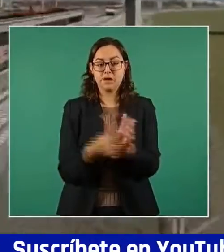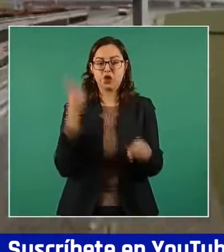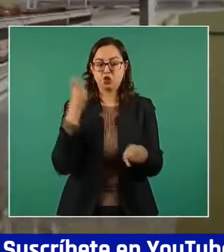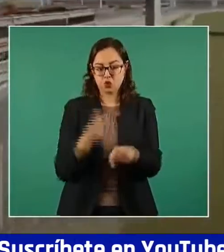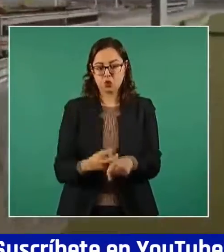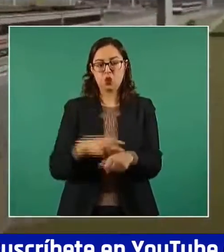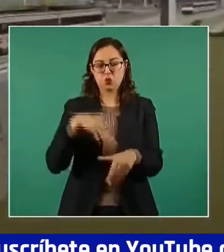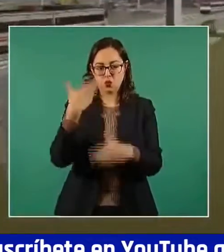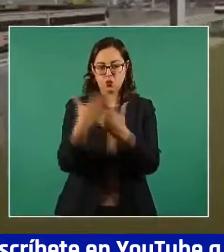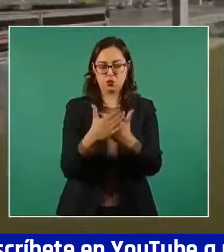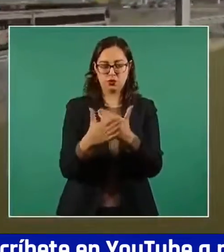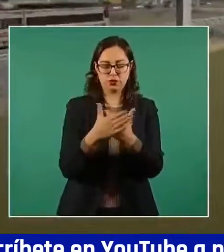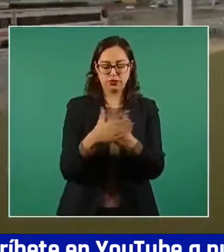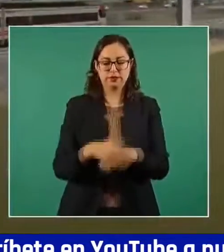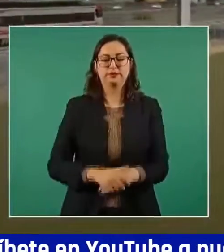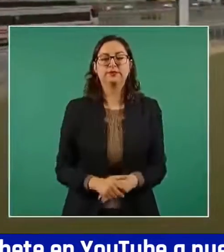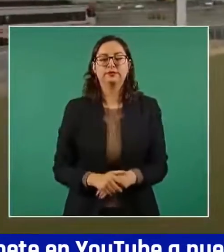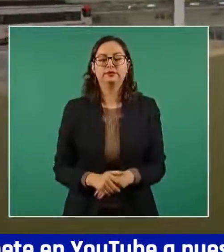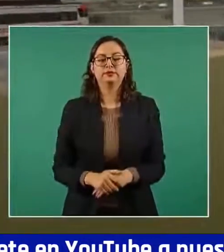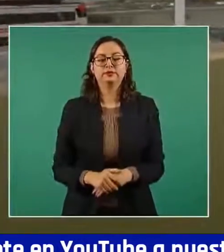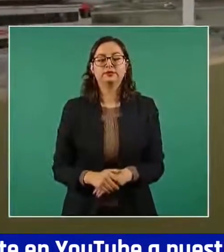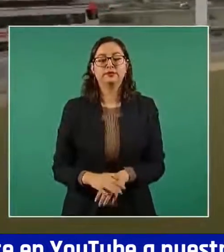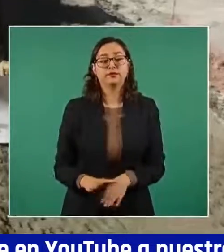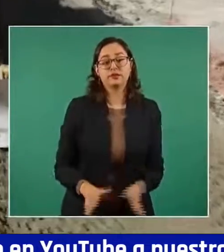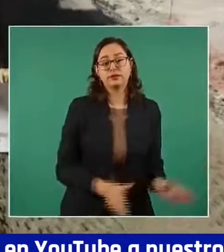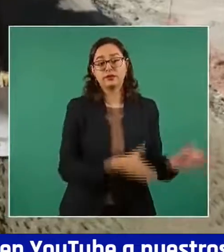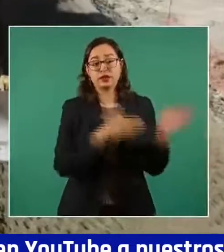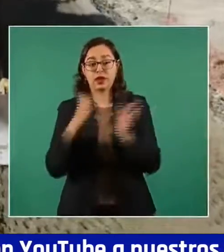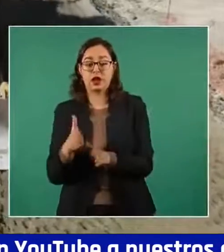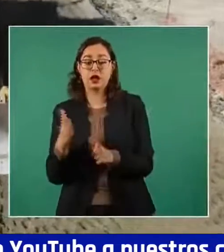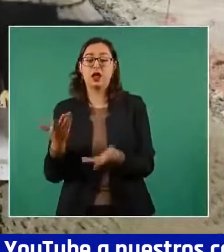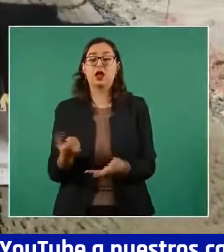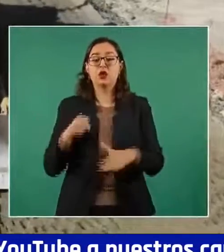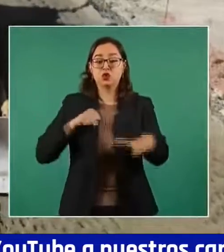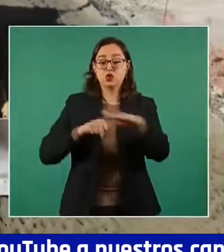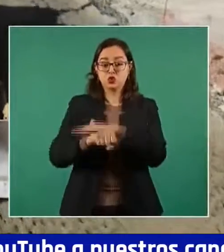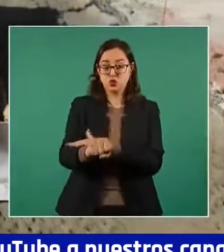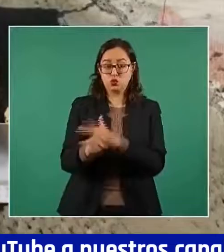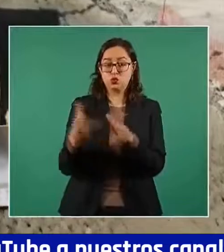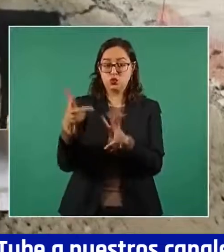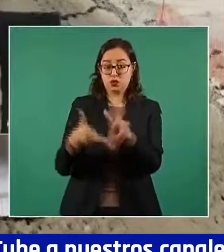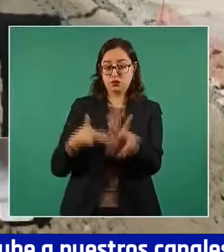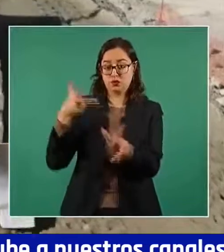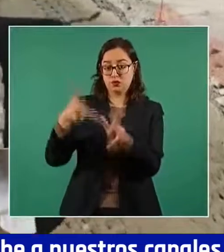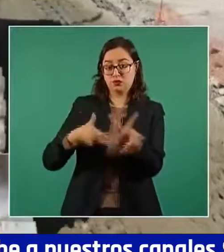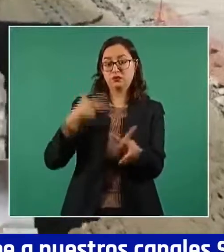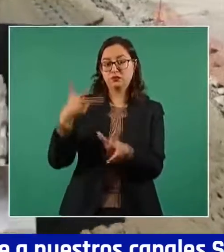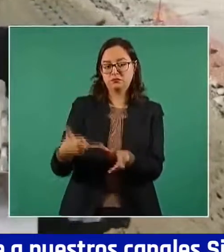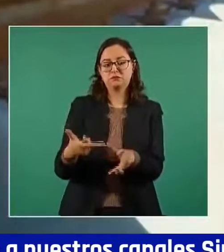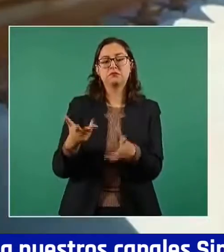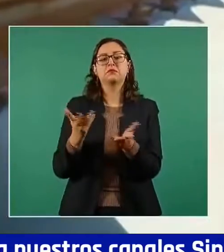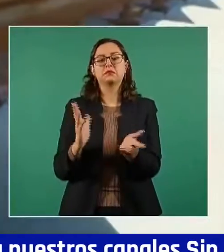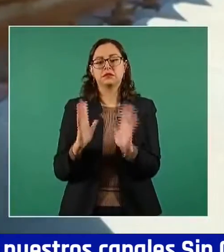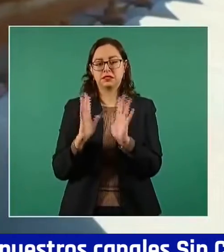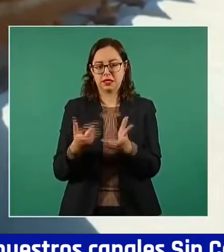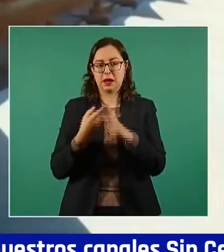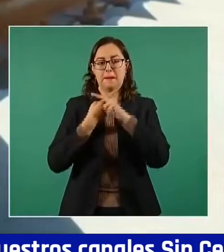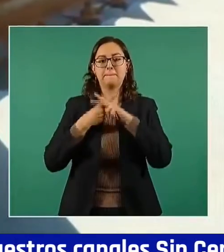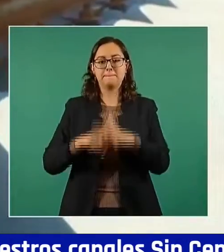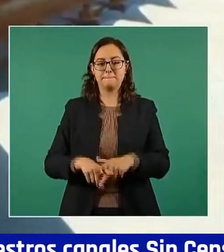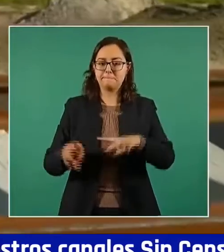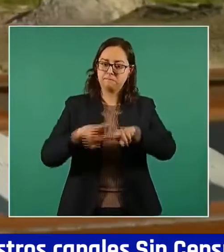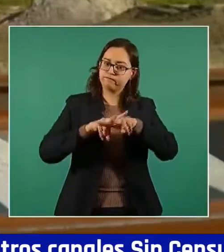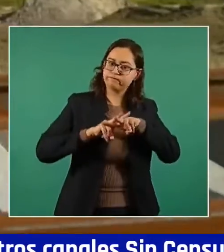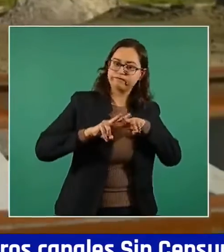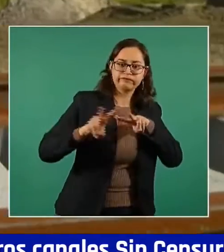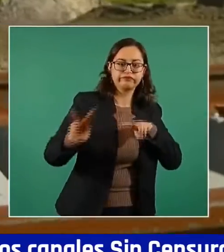En la interconexión vial tramo Caseta-Tultepec-Santa Lucía, se continúa con la conformación de los trabajos que involucran la reubicación de las vías férreas de